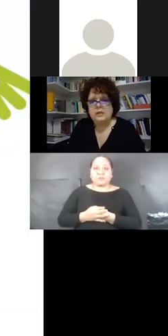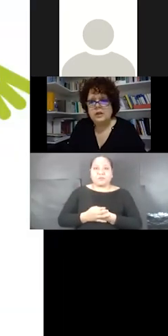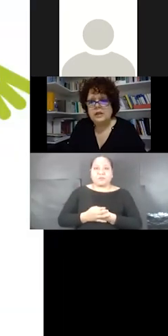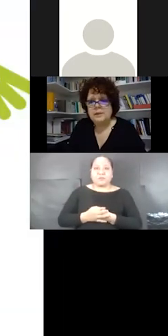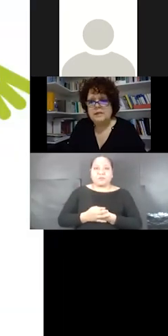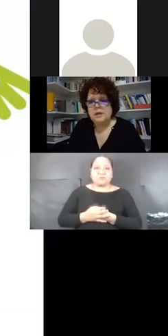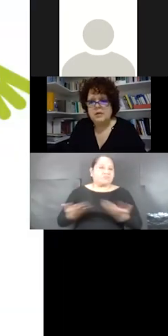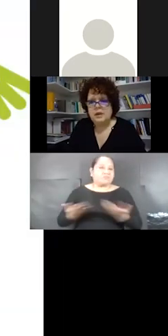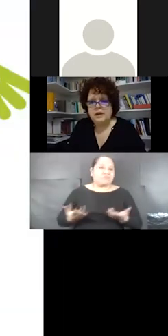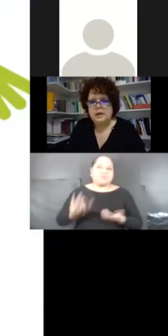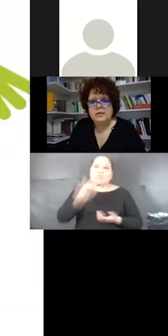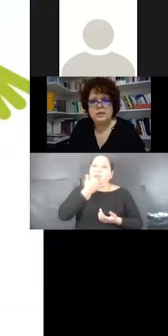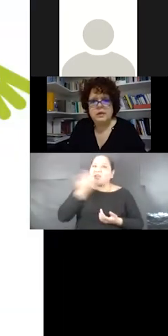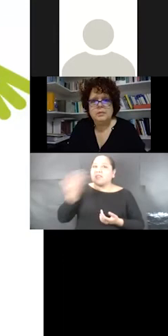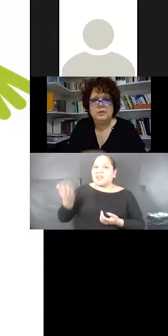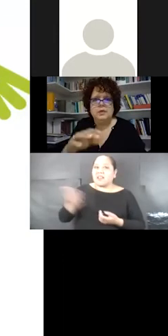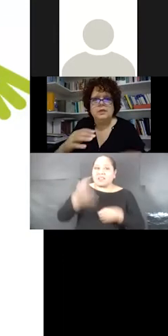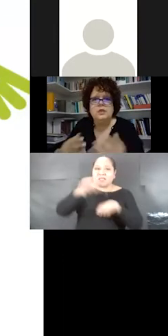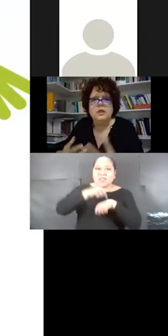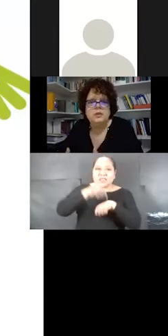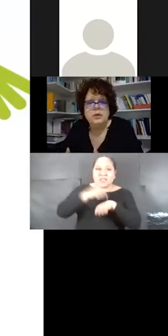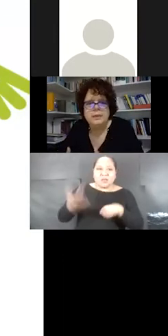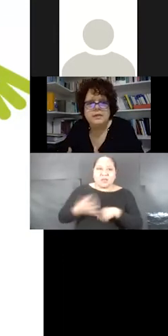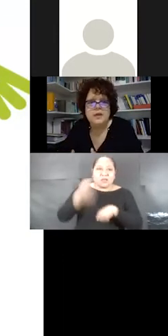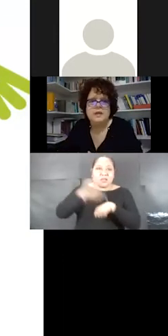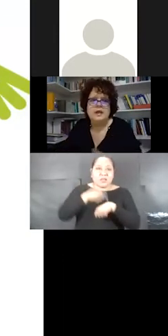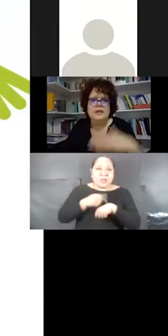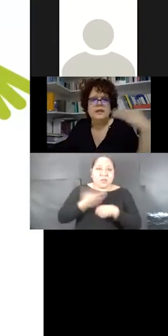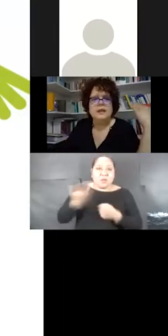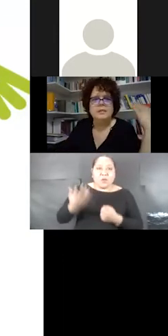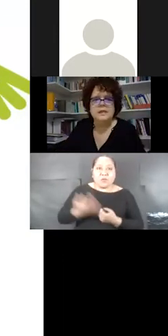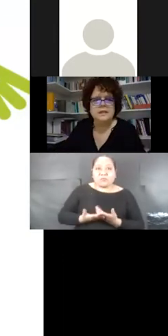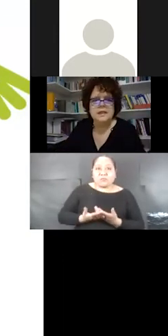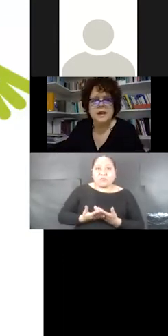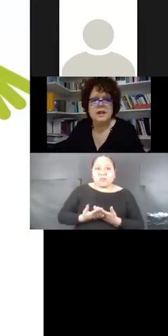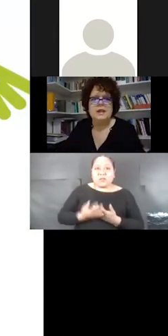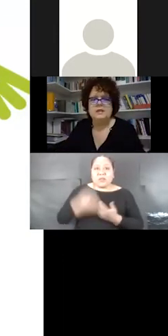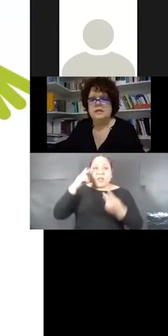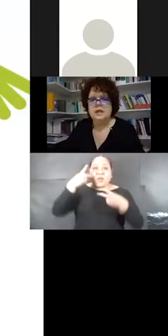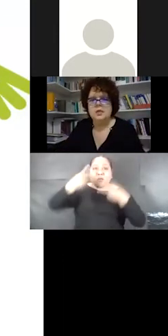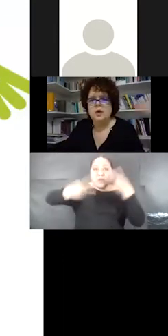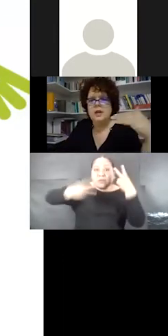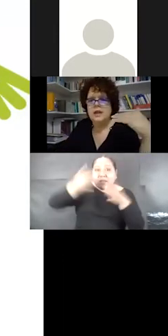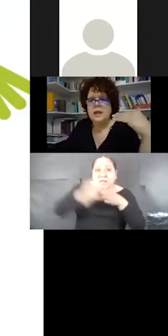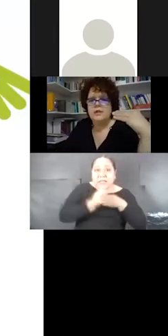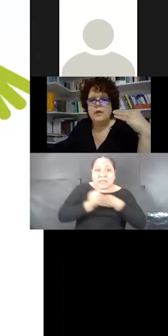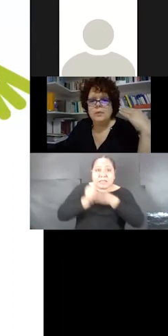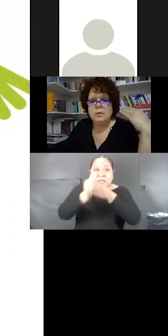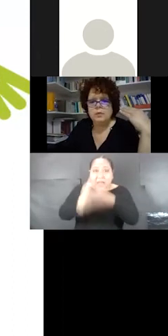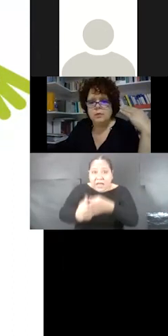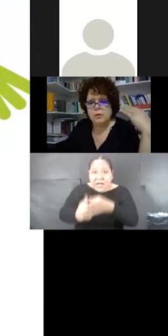¿Y qué cosa es lo que ha pasado en estos tiempos, ¿no? En estos tiempos lo que ha pasado es que de tener visitas guiadas, el cual